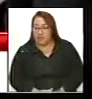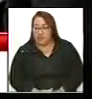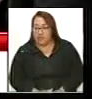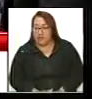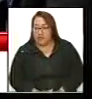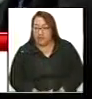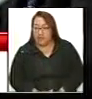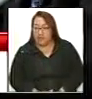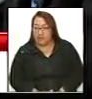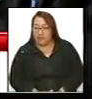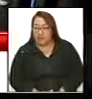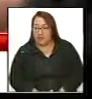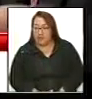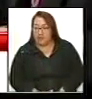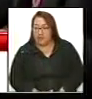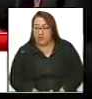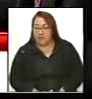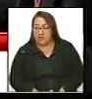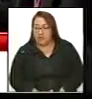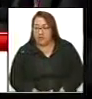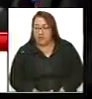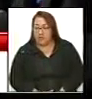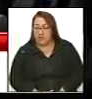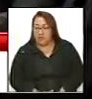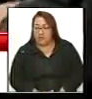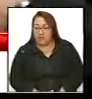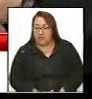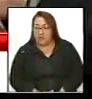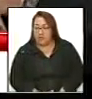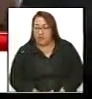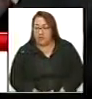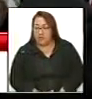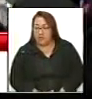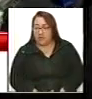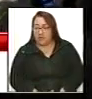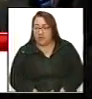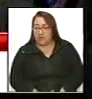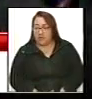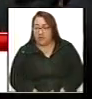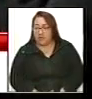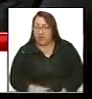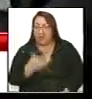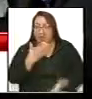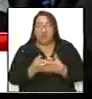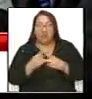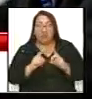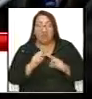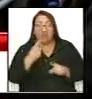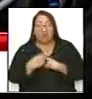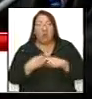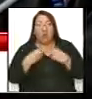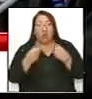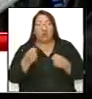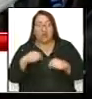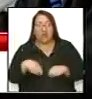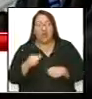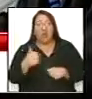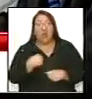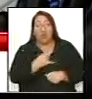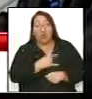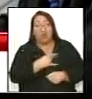Bien, muchas gracias por la oportunidad de estar aquí. Bueno, como Universidad Católica no